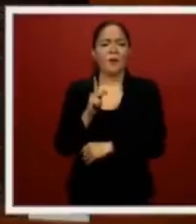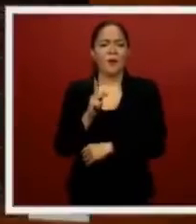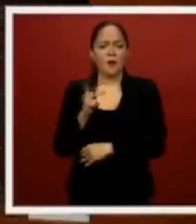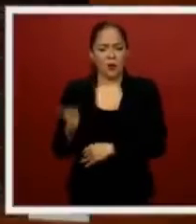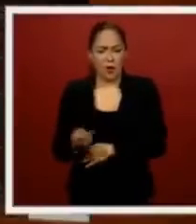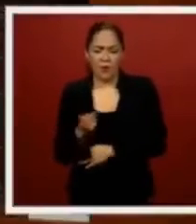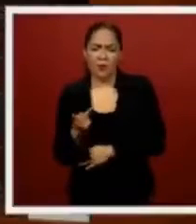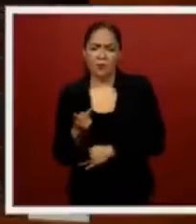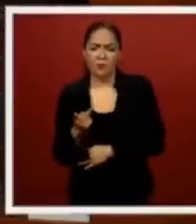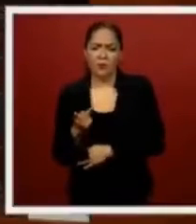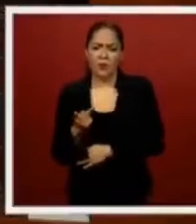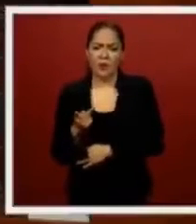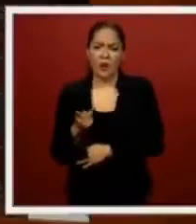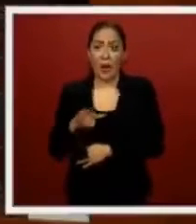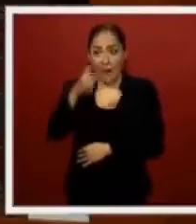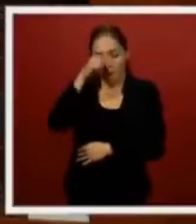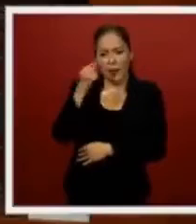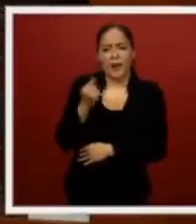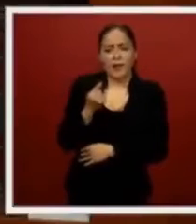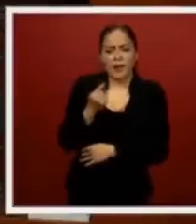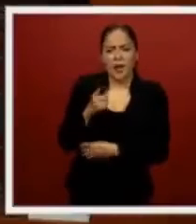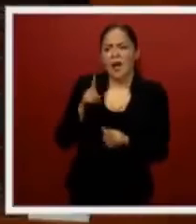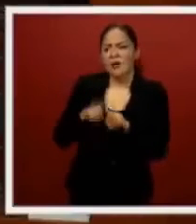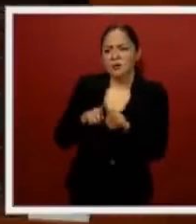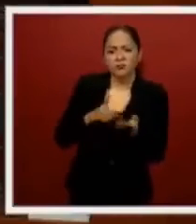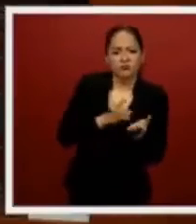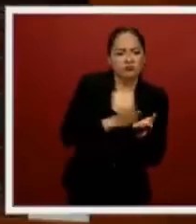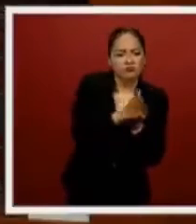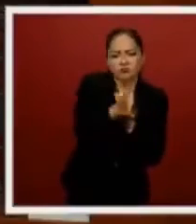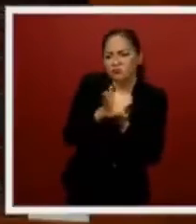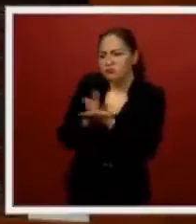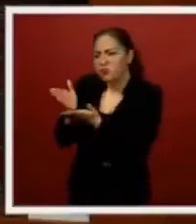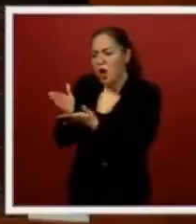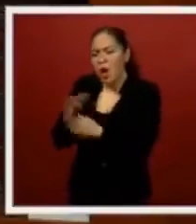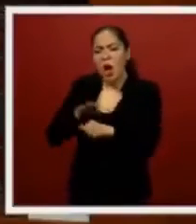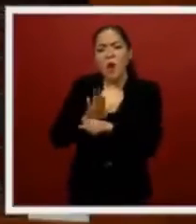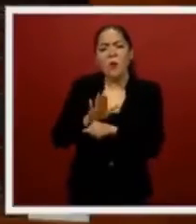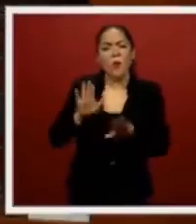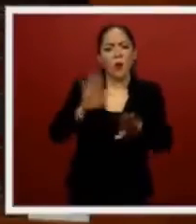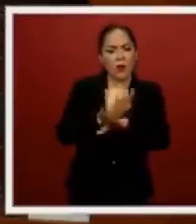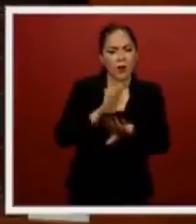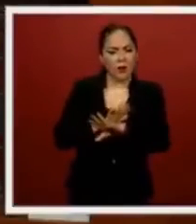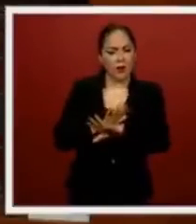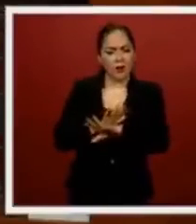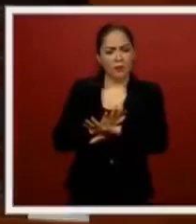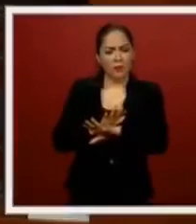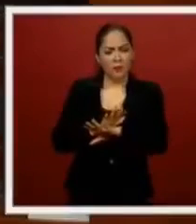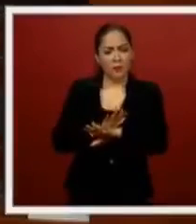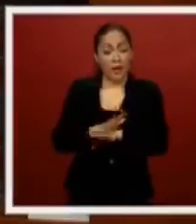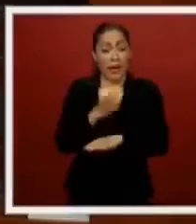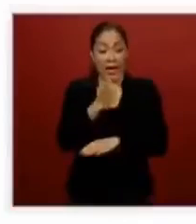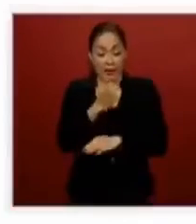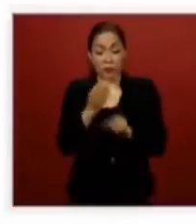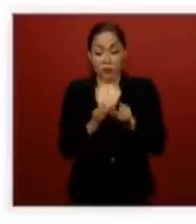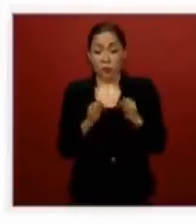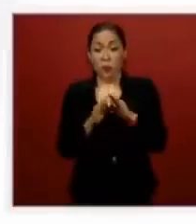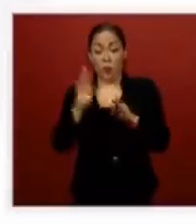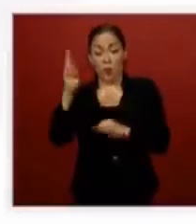es, ¿cambiamos hacia dónde? ¿En qué dirección? Porque creo que vale la pena